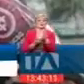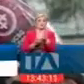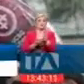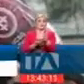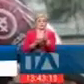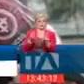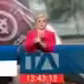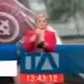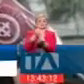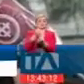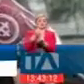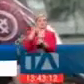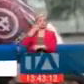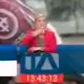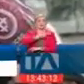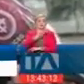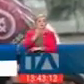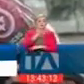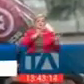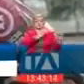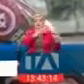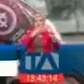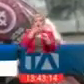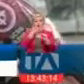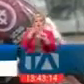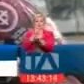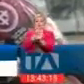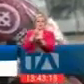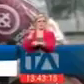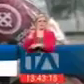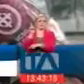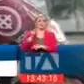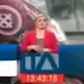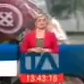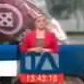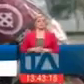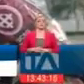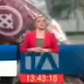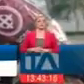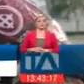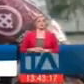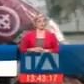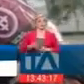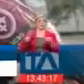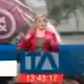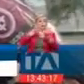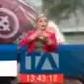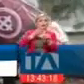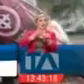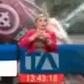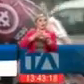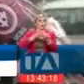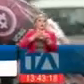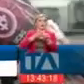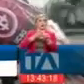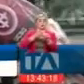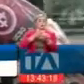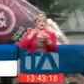malos tratos, es decir, que se lo habría secuestrado sin malos tratos, justamente con el objetivo, y lo entiendo, el objetivo de ellos, y es buscar una